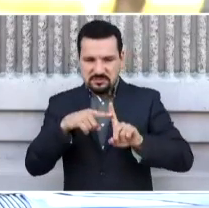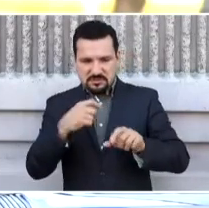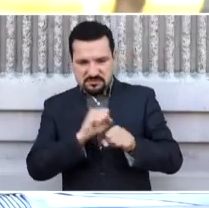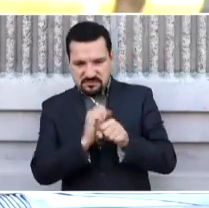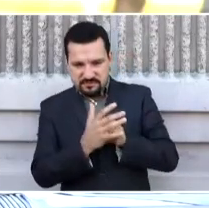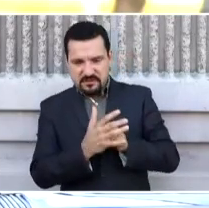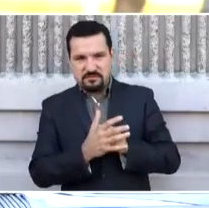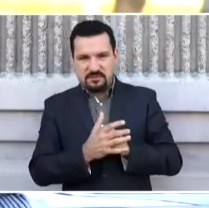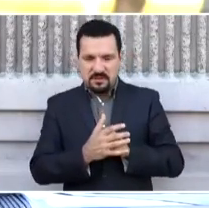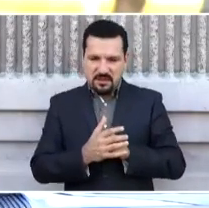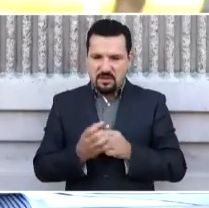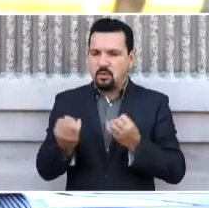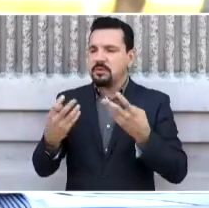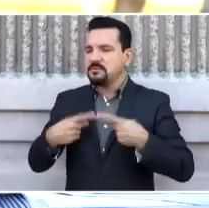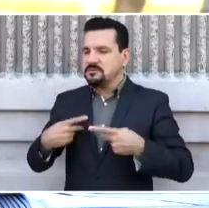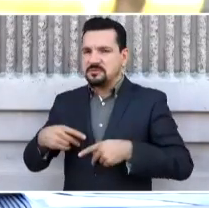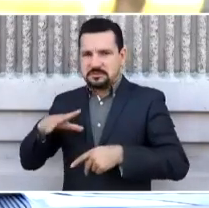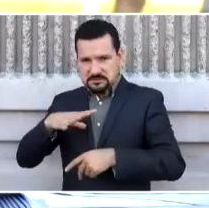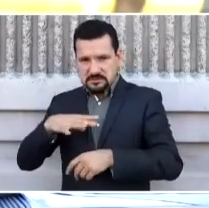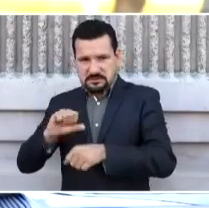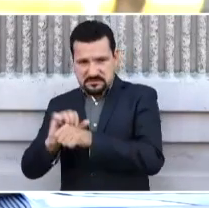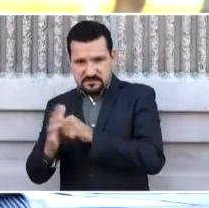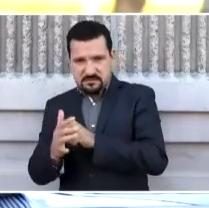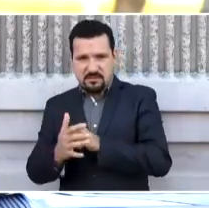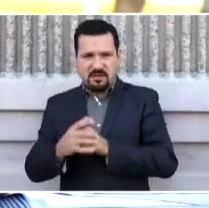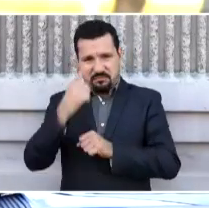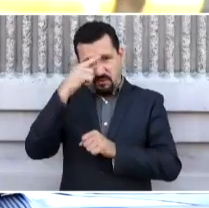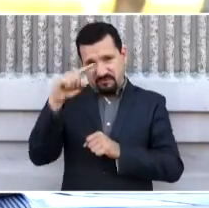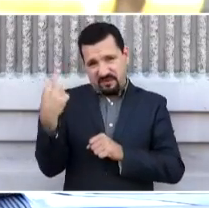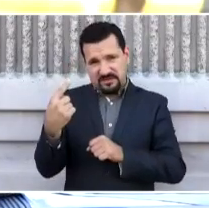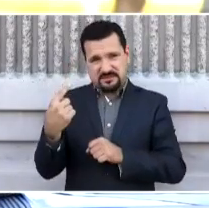se llama incidencia, es un procedimiento muy sencillo.